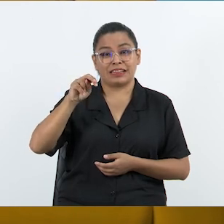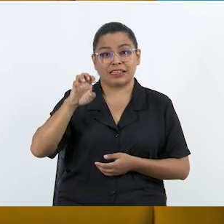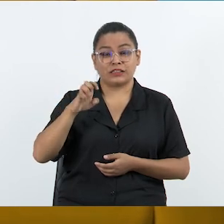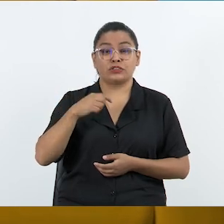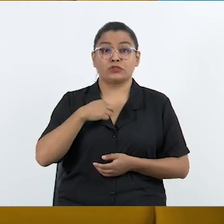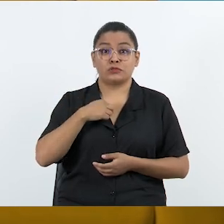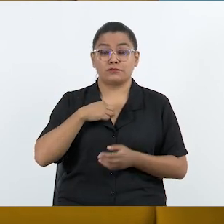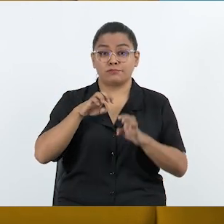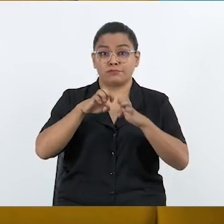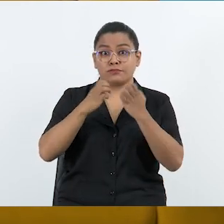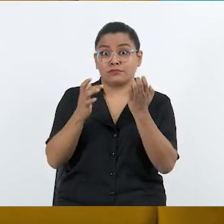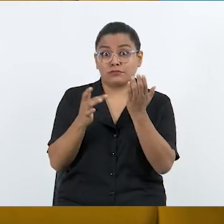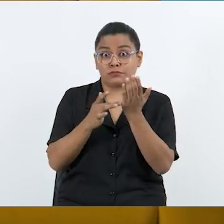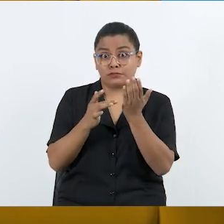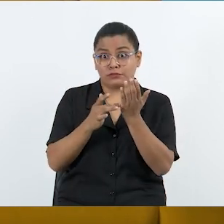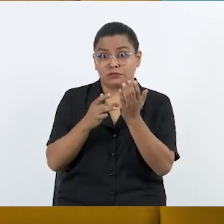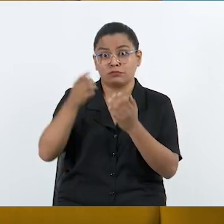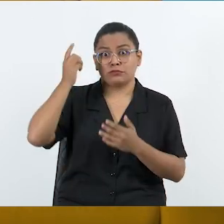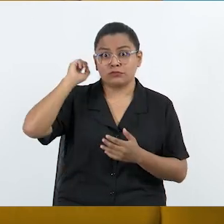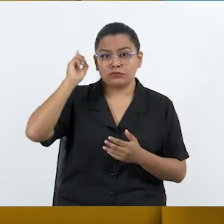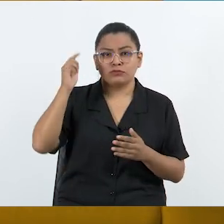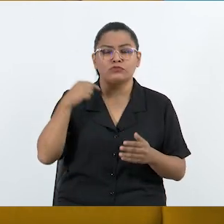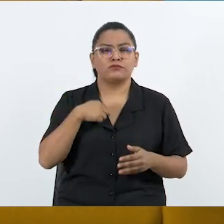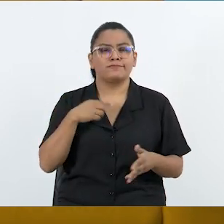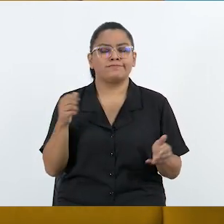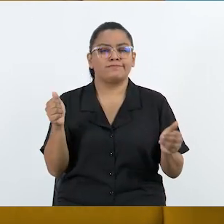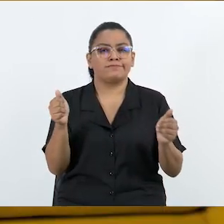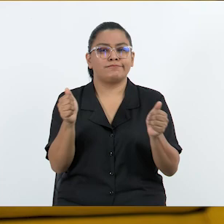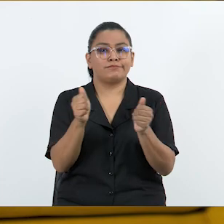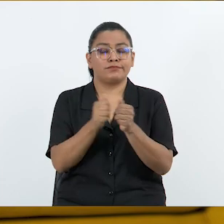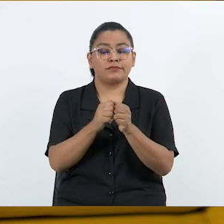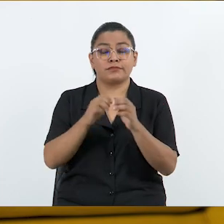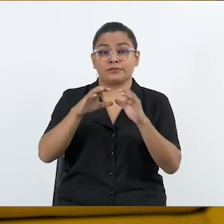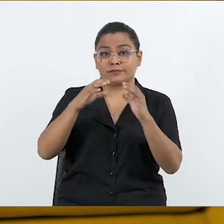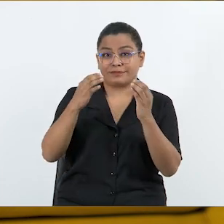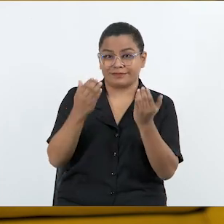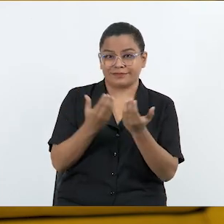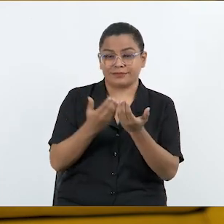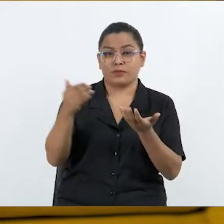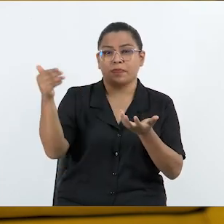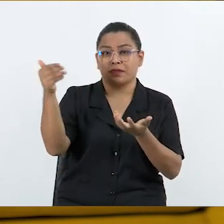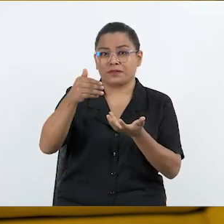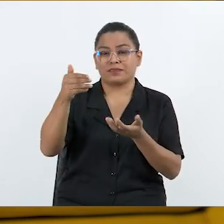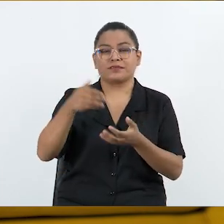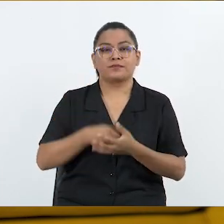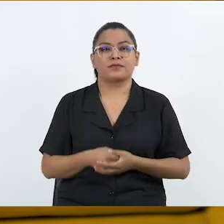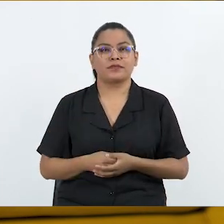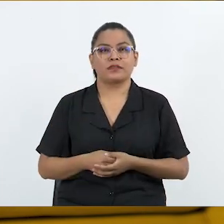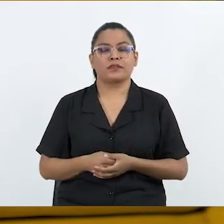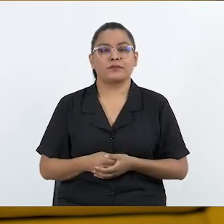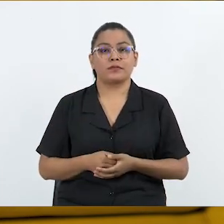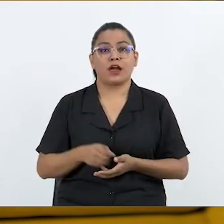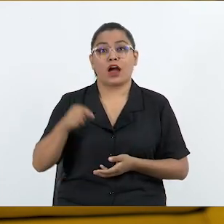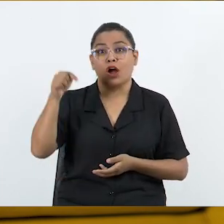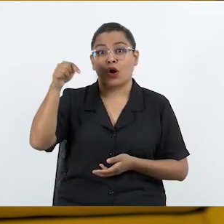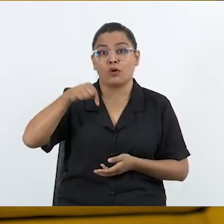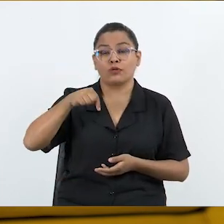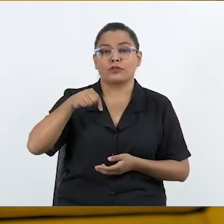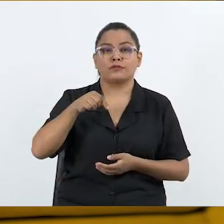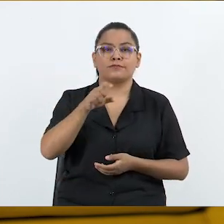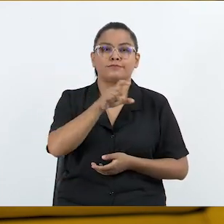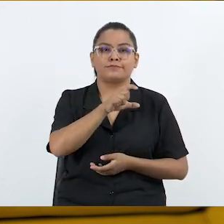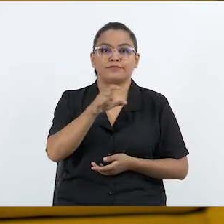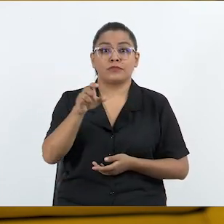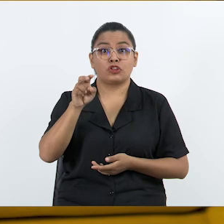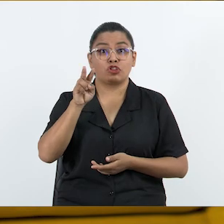noveles y les estaré acompañando en esta sesión de formación. Nos encontramos en la semana 2, luego